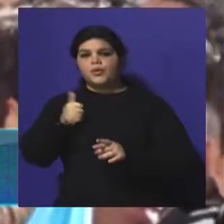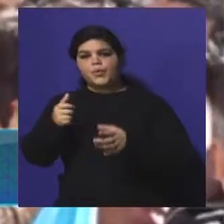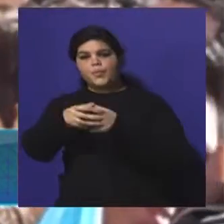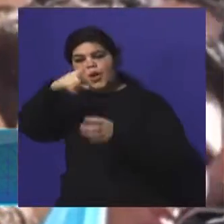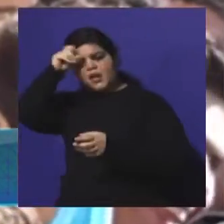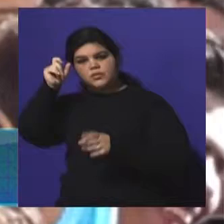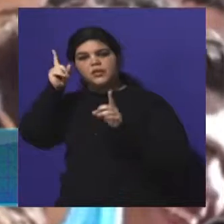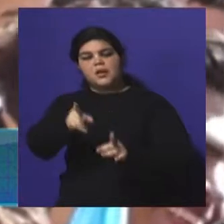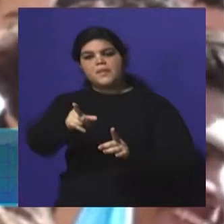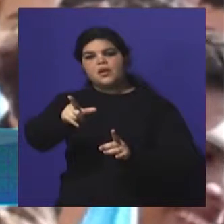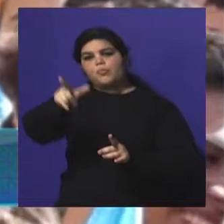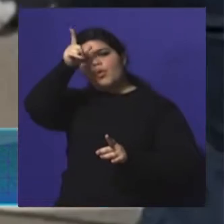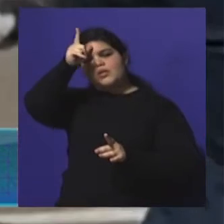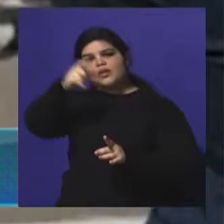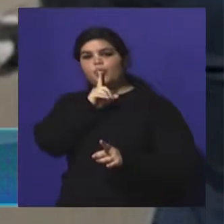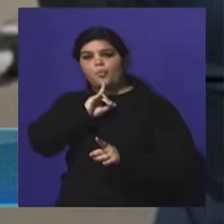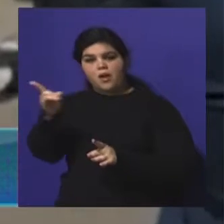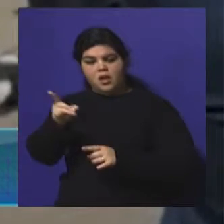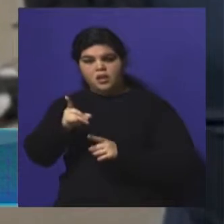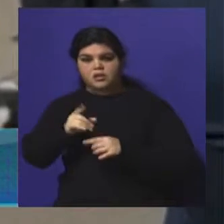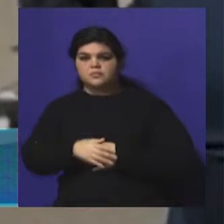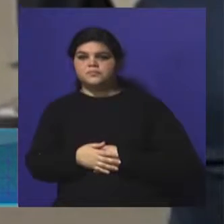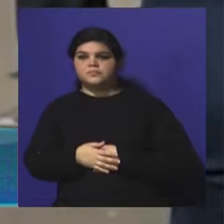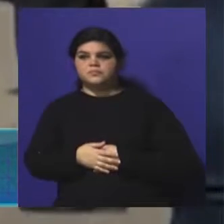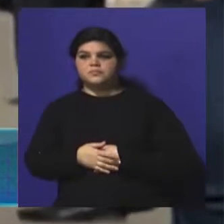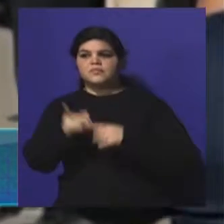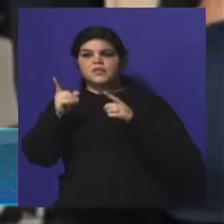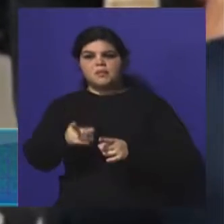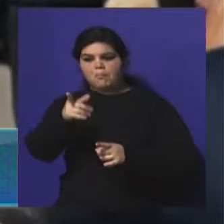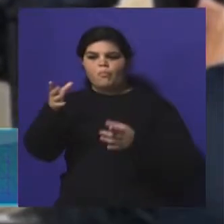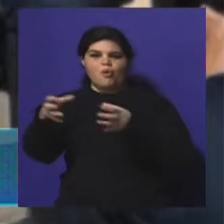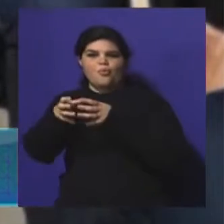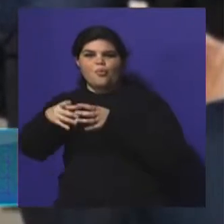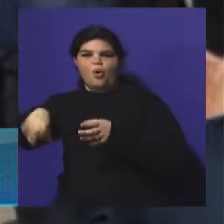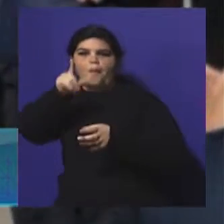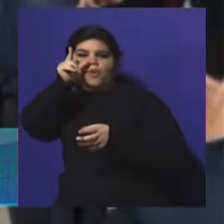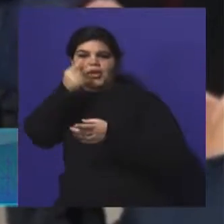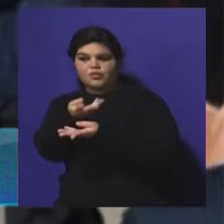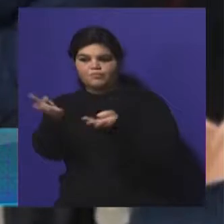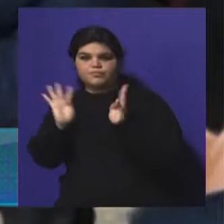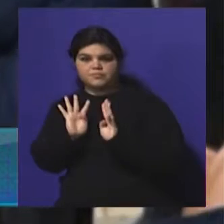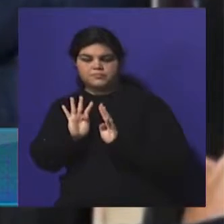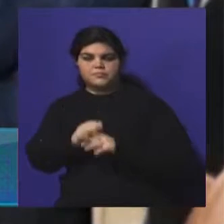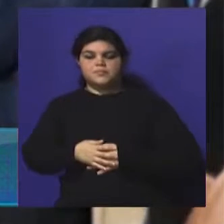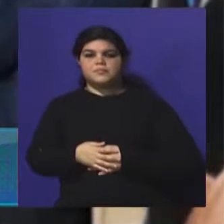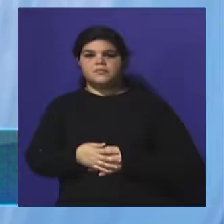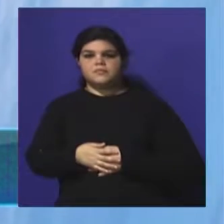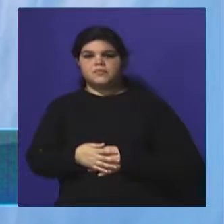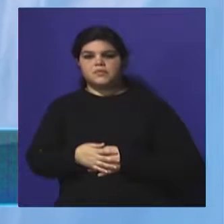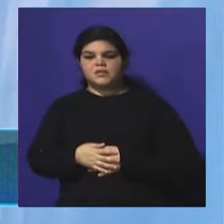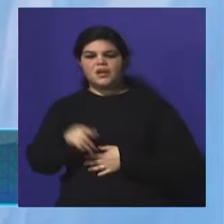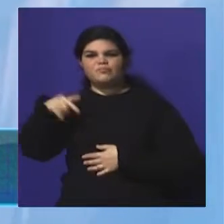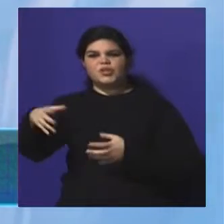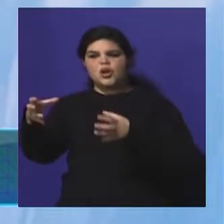de la Policía de Tucumán, también alrededor de los funcionarios. Entre los funcionarios era muy distante,